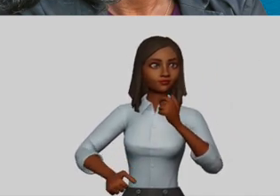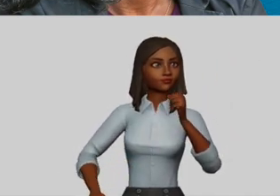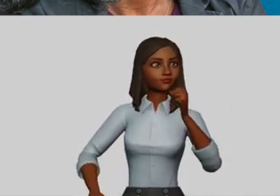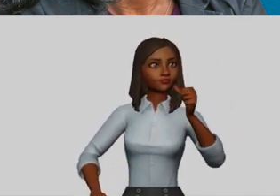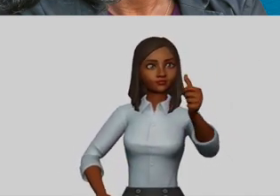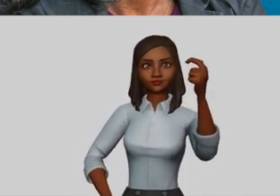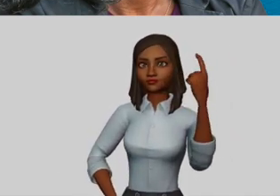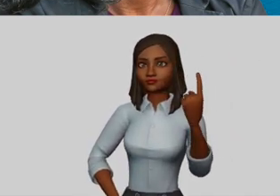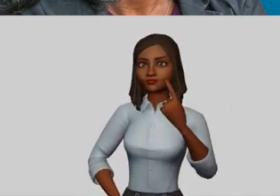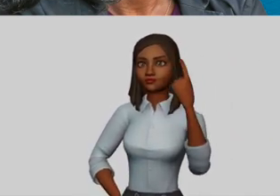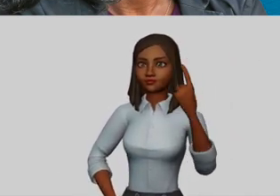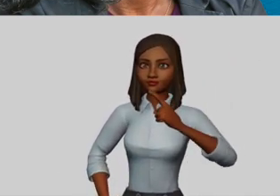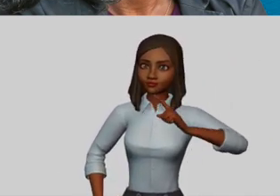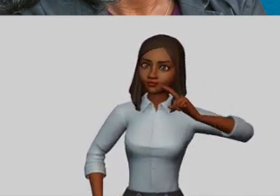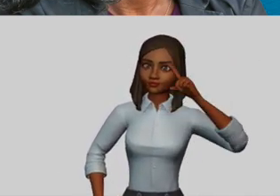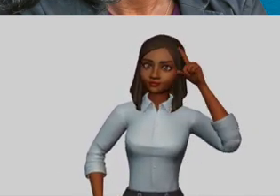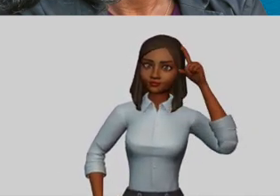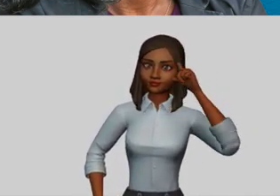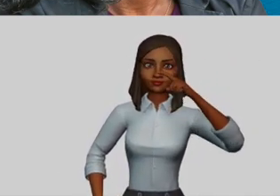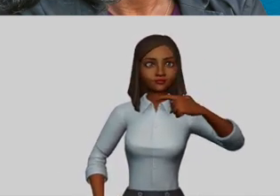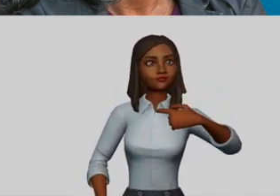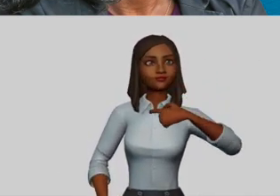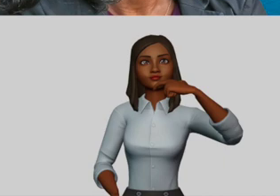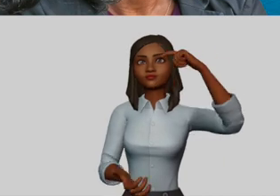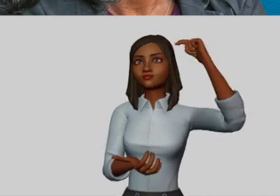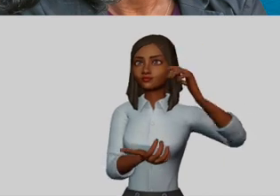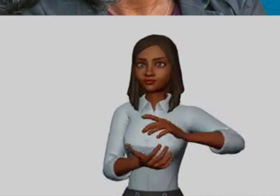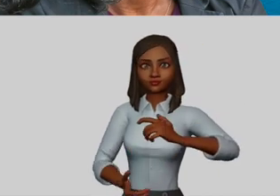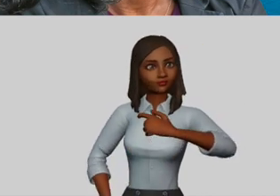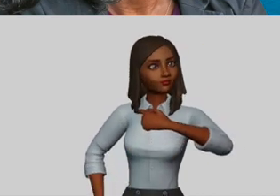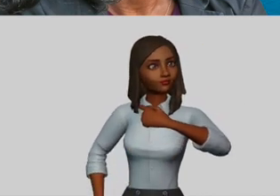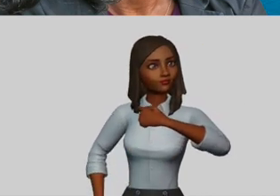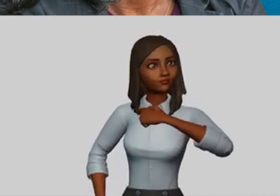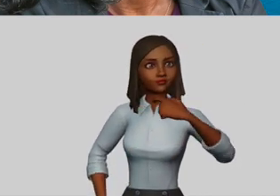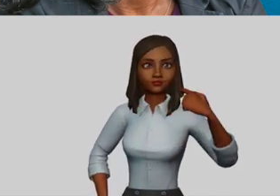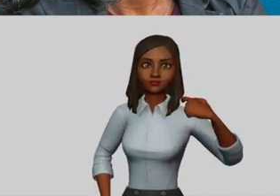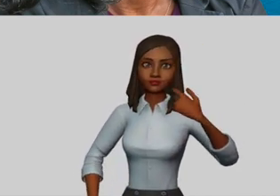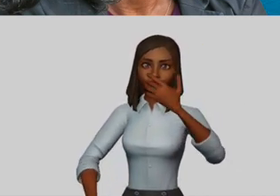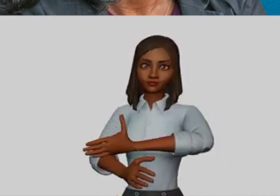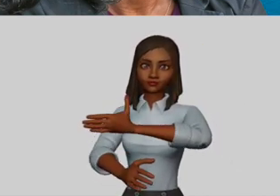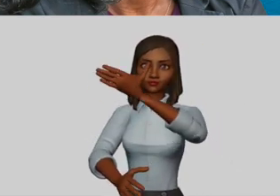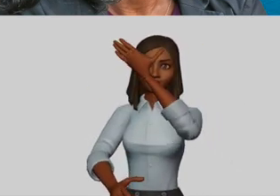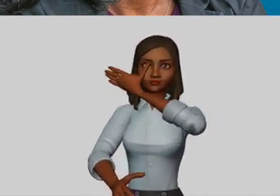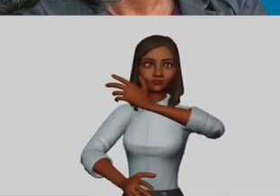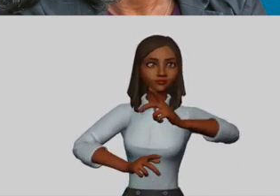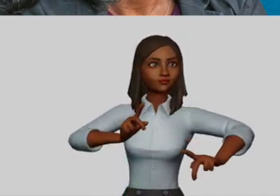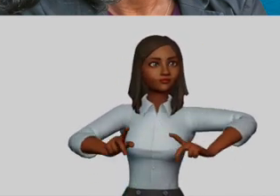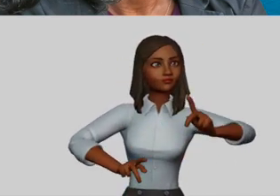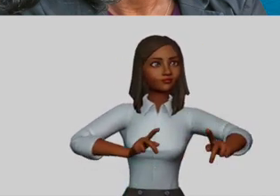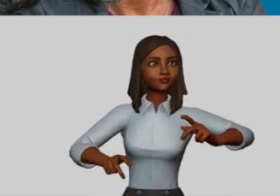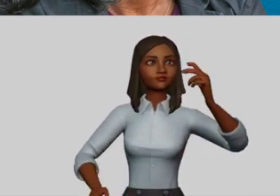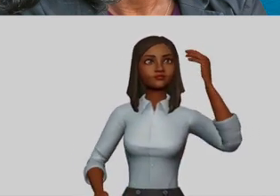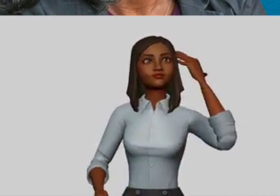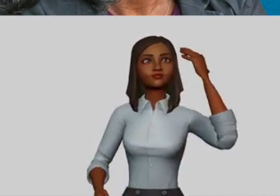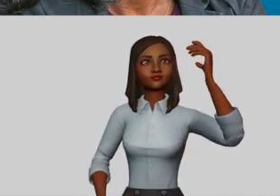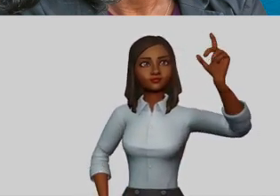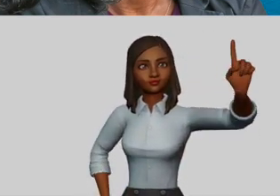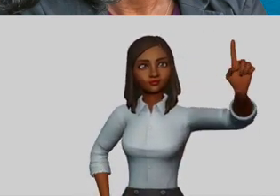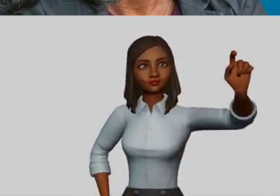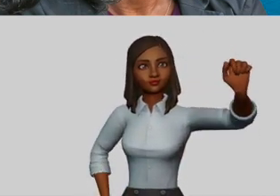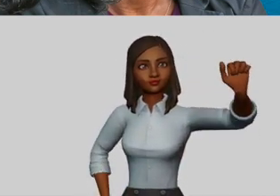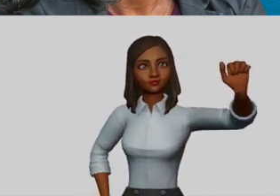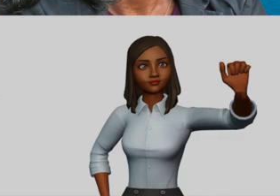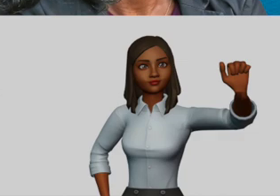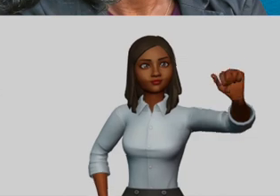Uh-huh. Uno, por eso dije cuando entré al programa, yo sé que hay cosas que se dicen en los